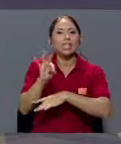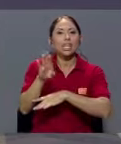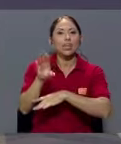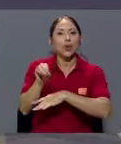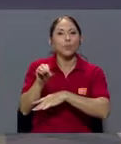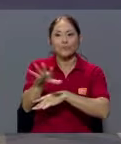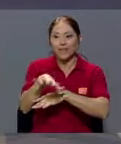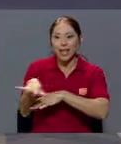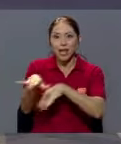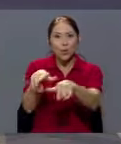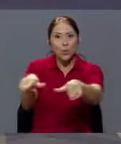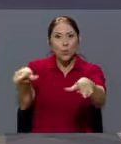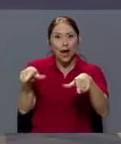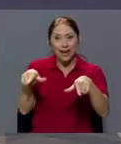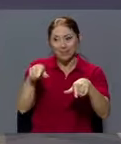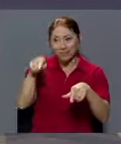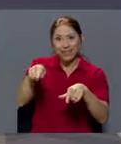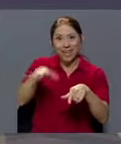de desarrollo el